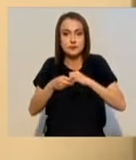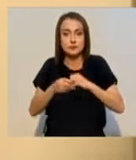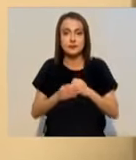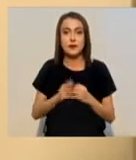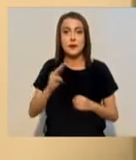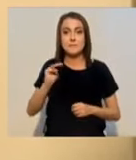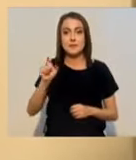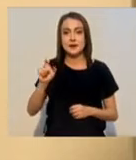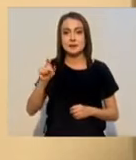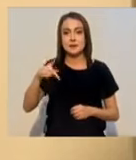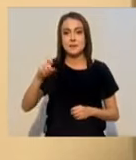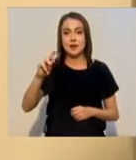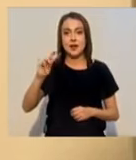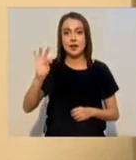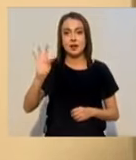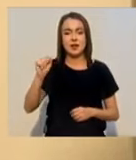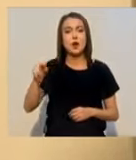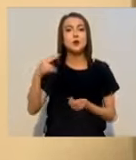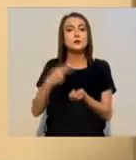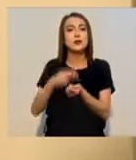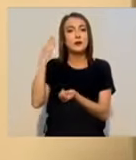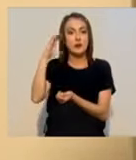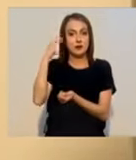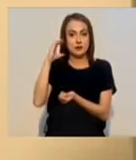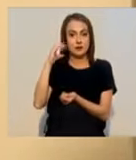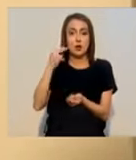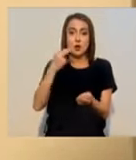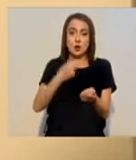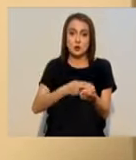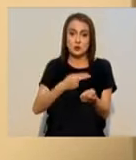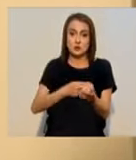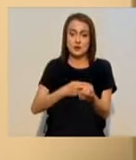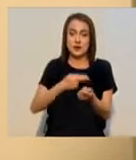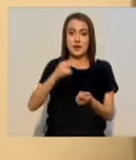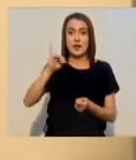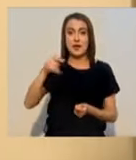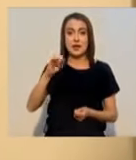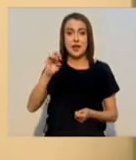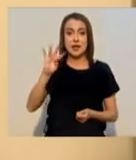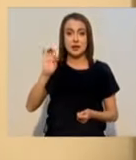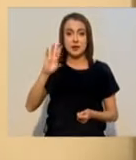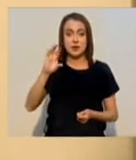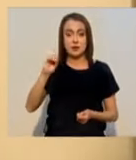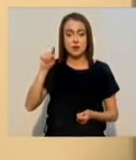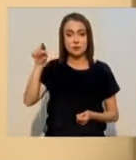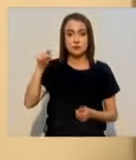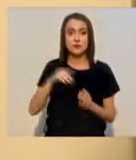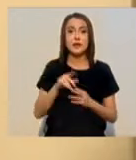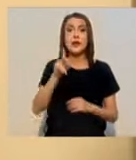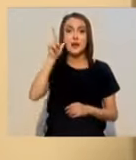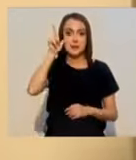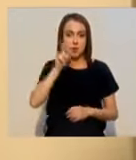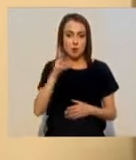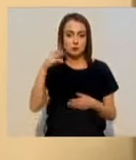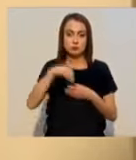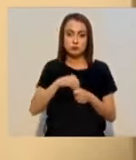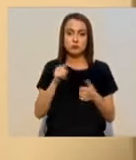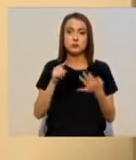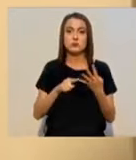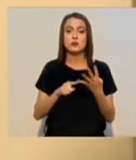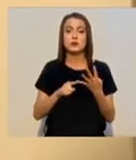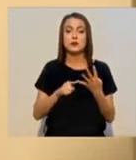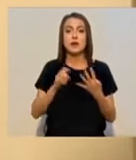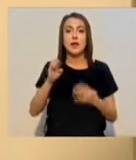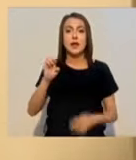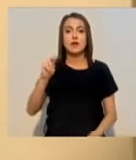Max Peralta en Cartago, el Hospital Geriátrico, el Hospital Tony Facio de Limón, el Hospital